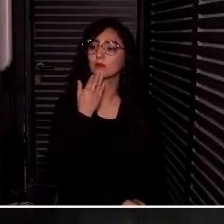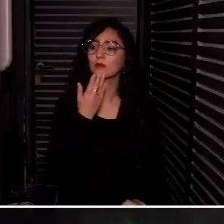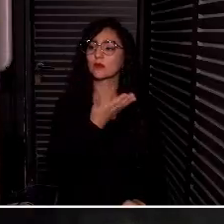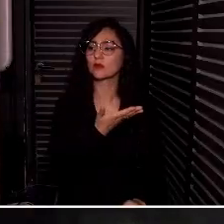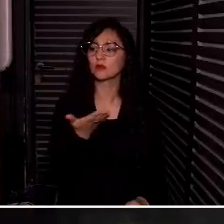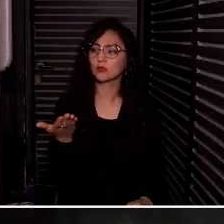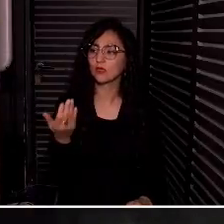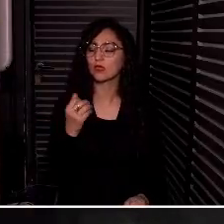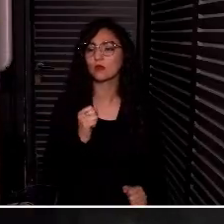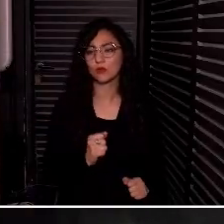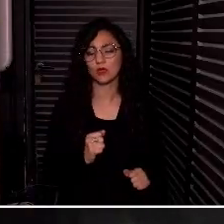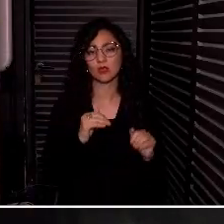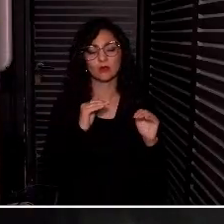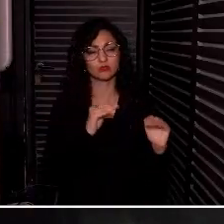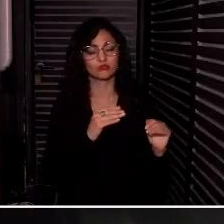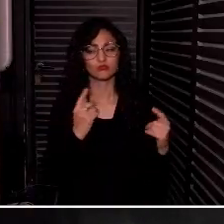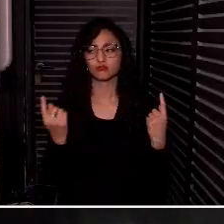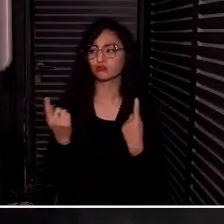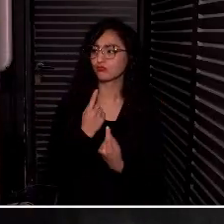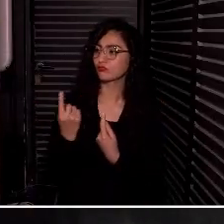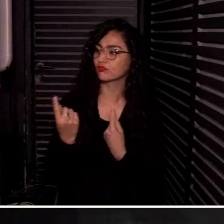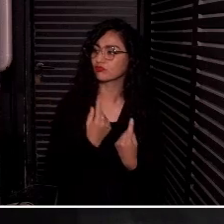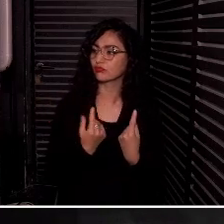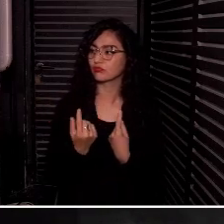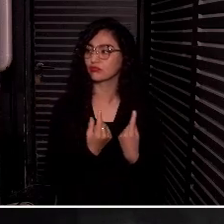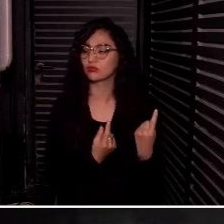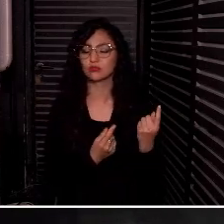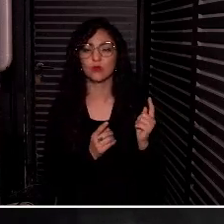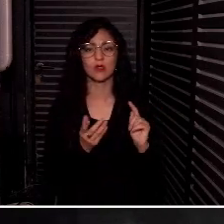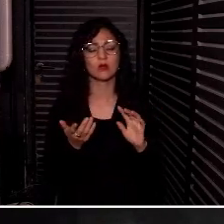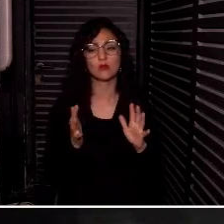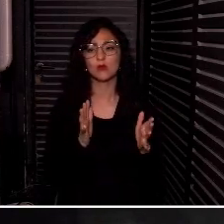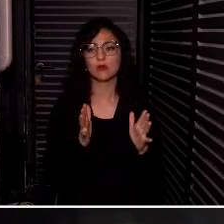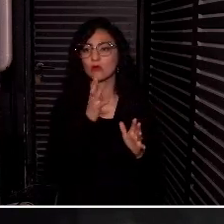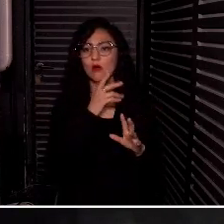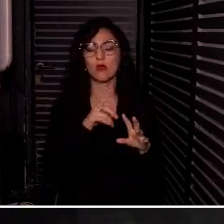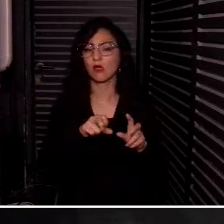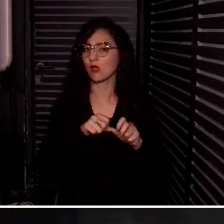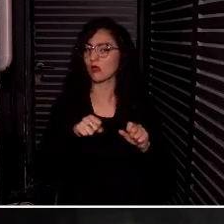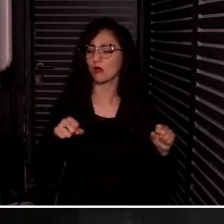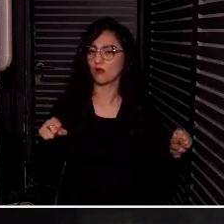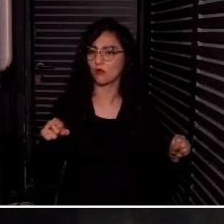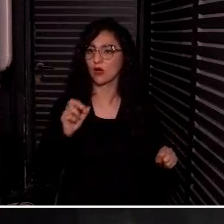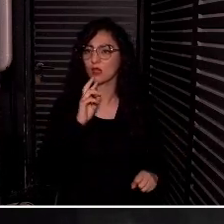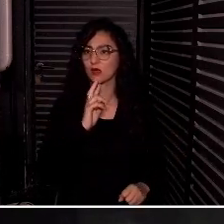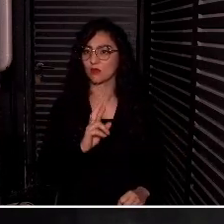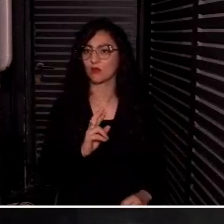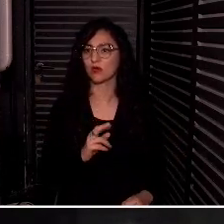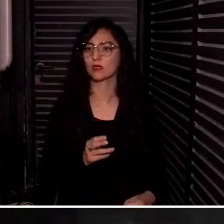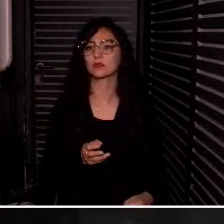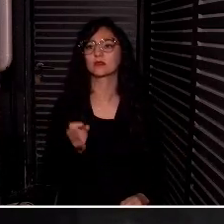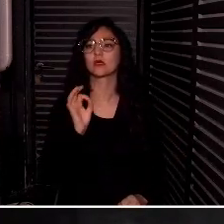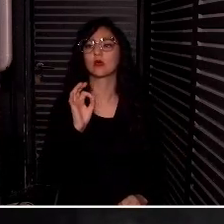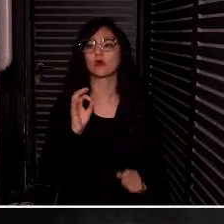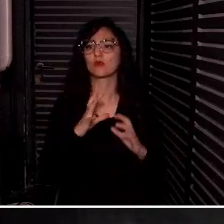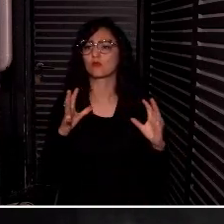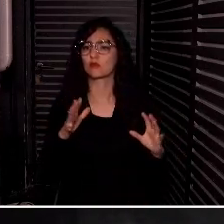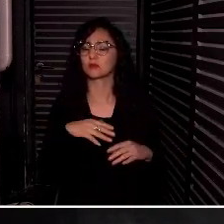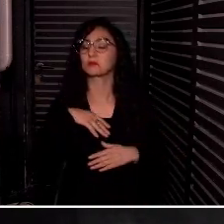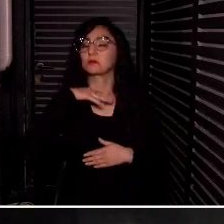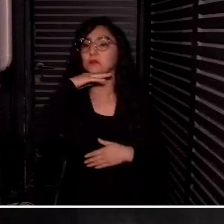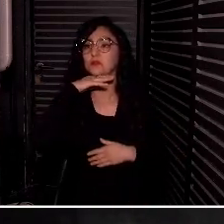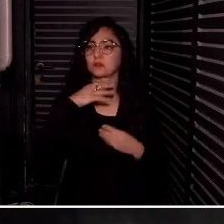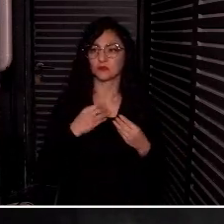complementar o debatir entre ustedes En caso que no haya conformidad con la respuesta o haya exiva conformidad con